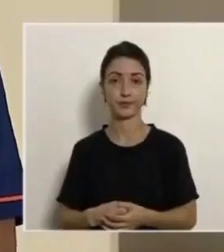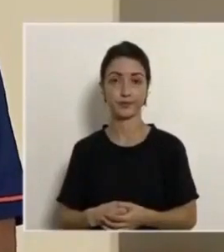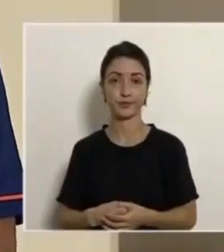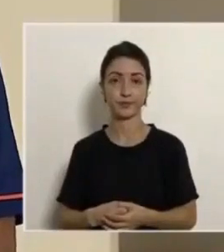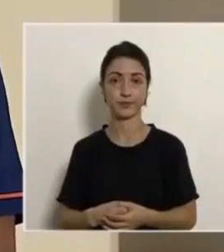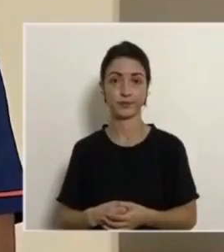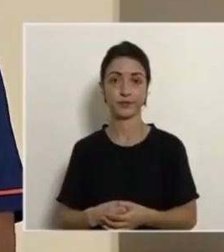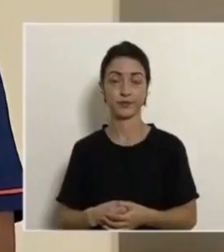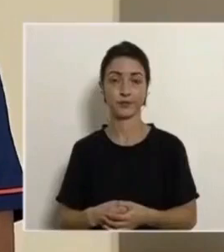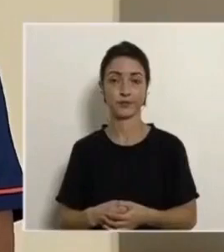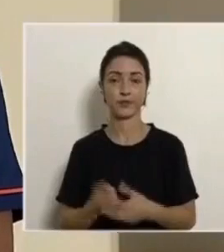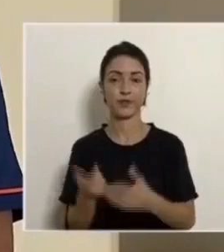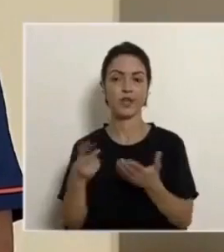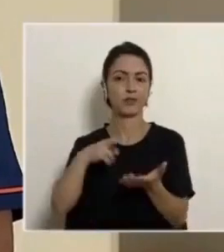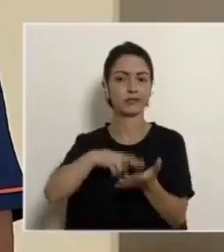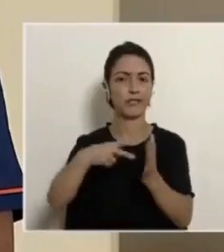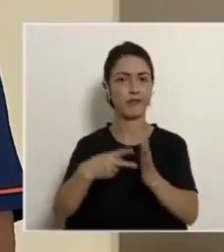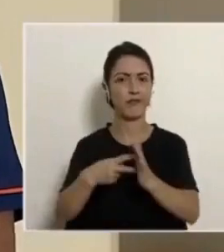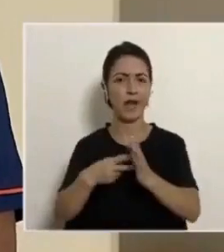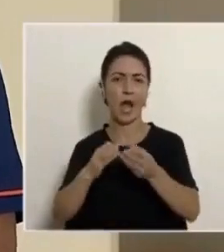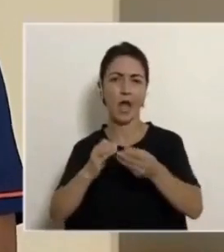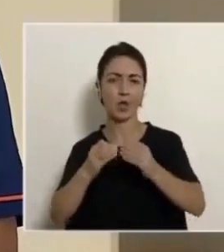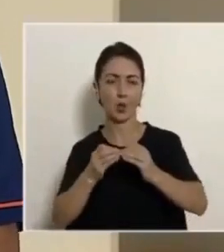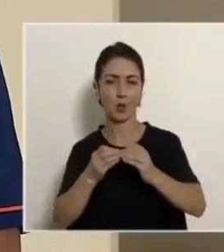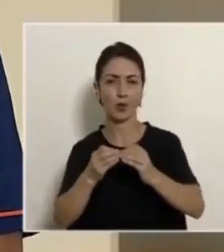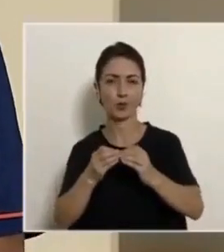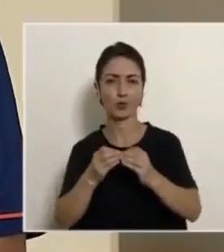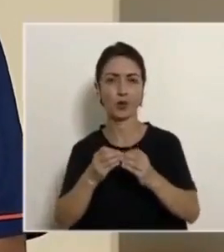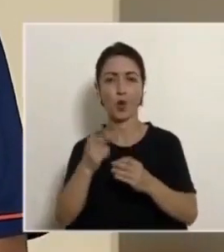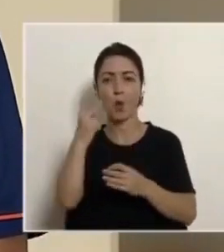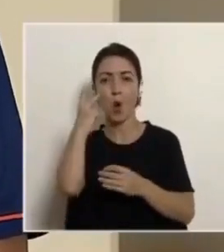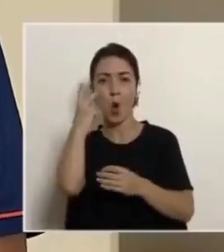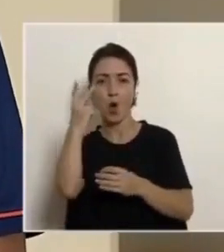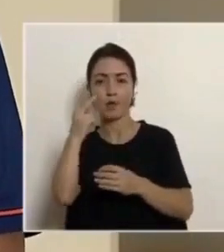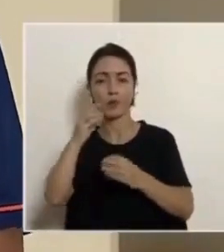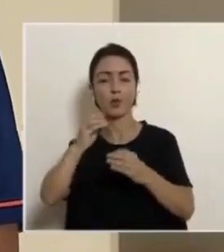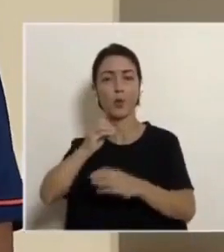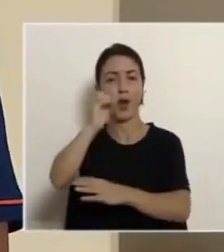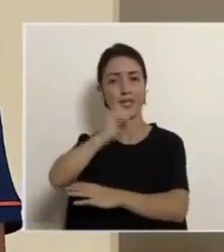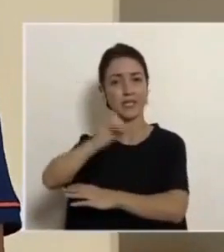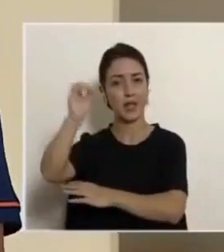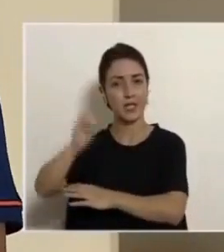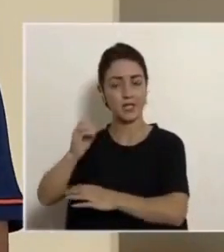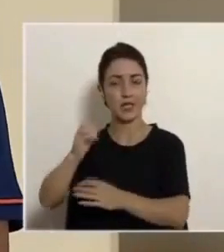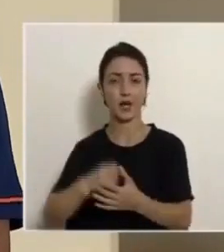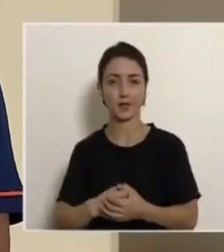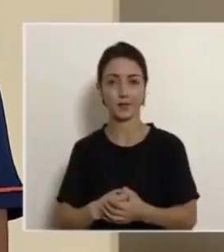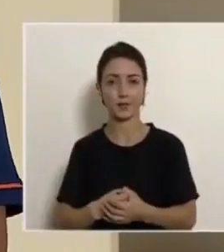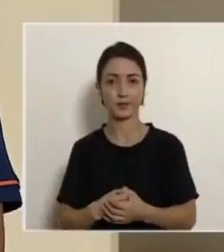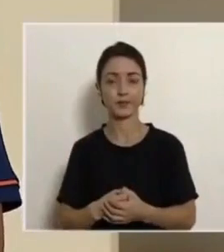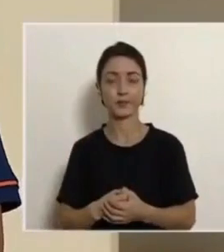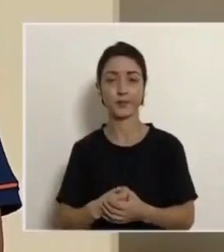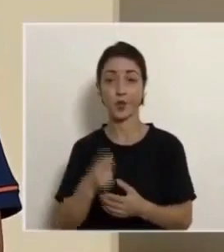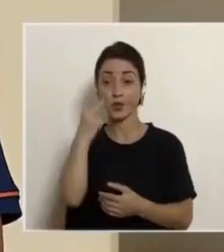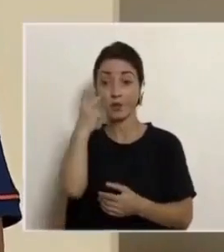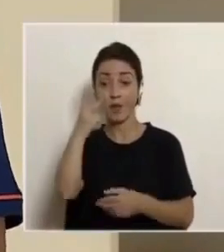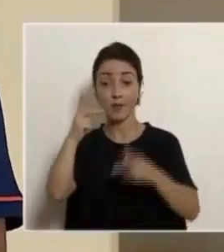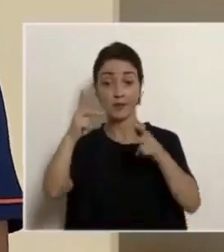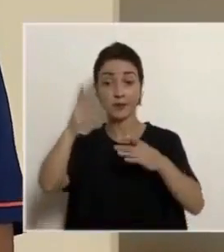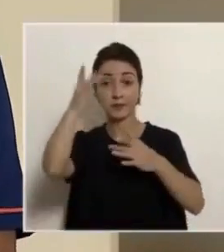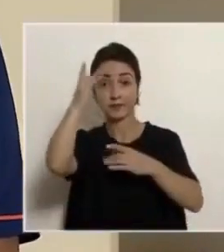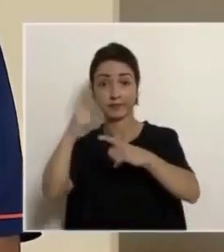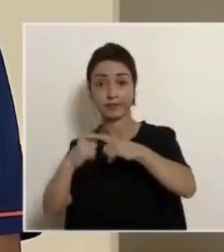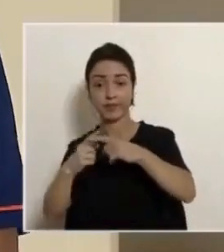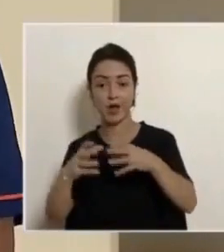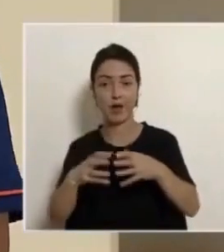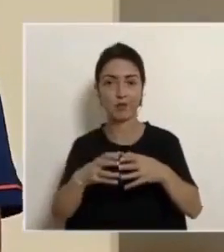viéndolo en números, normalmente lo visualizamos como una estadística, ¿verdad? Y entonces vemos los casos, vemos